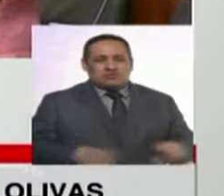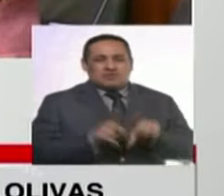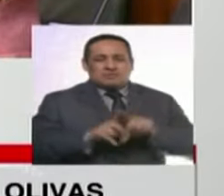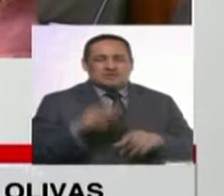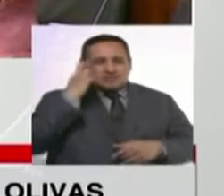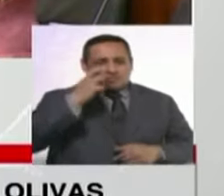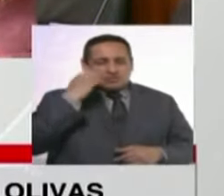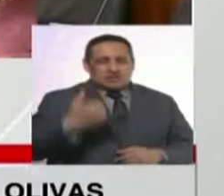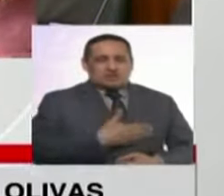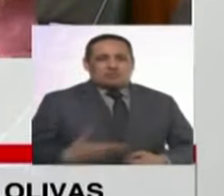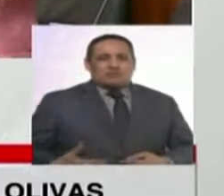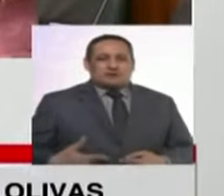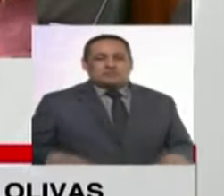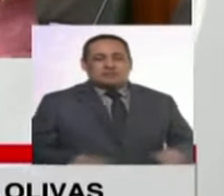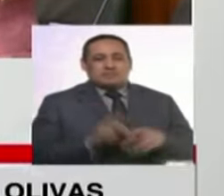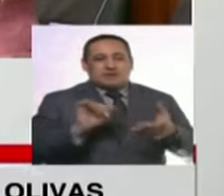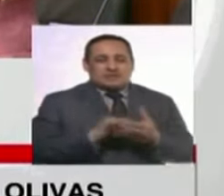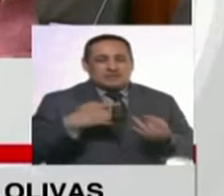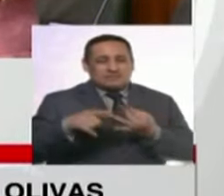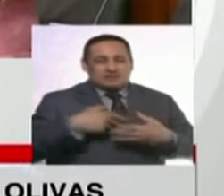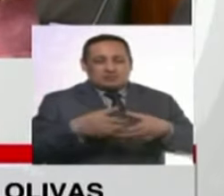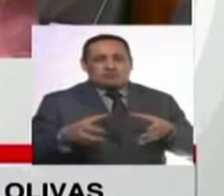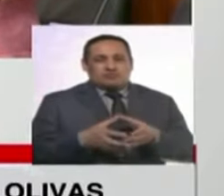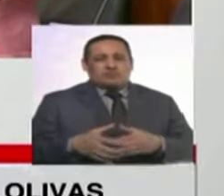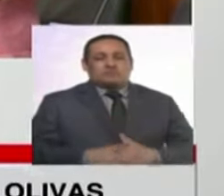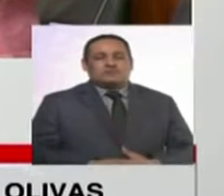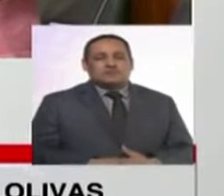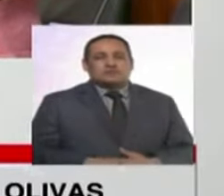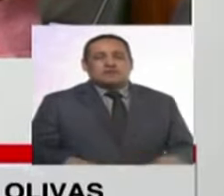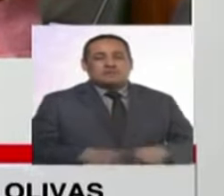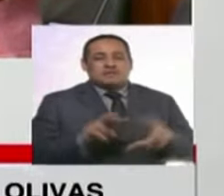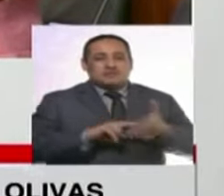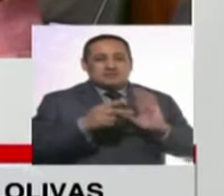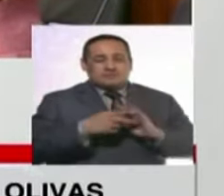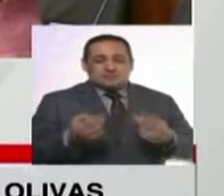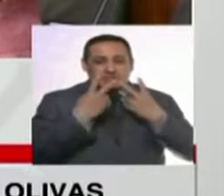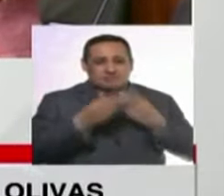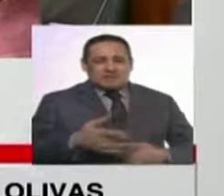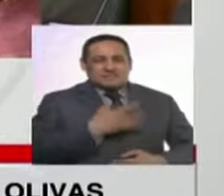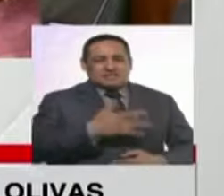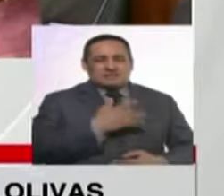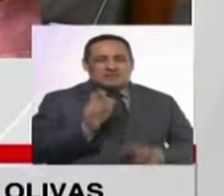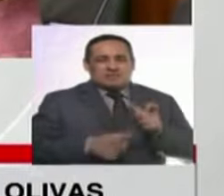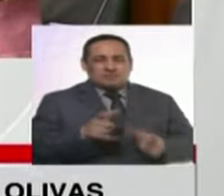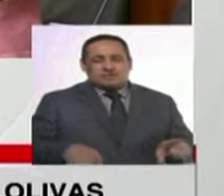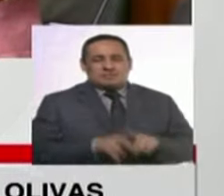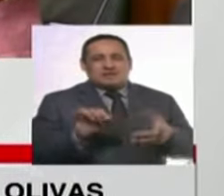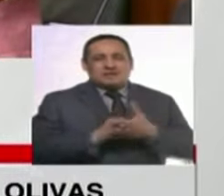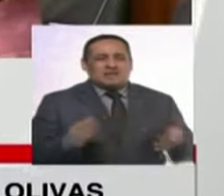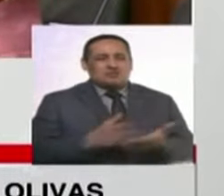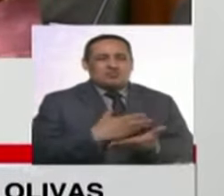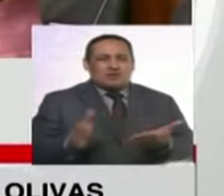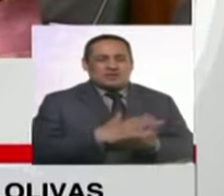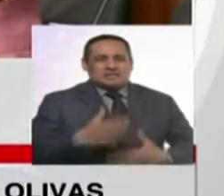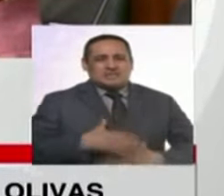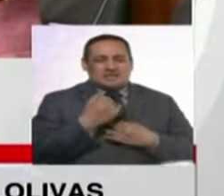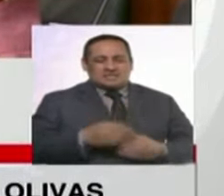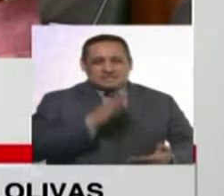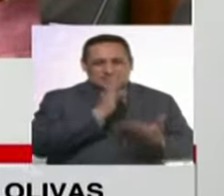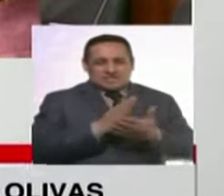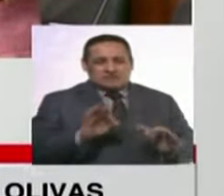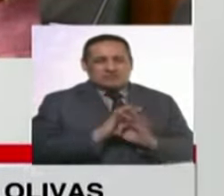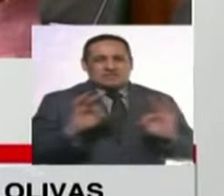de políticas públicas en torno a este sector lo que incrementa la sensación de la población que no hay interés ni